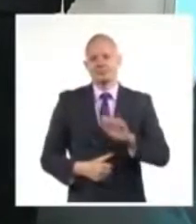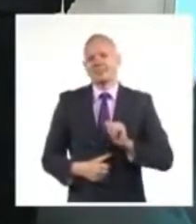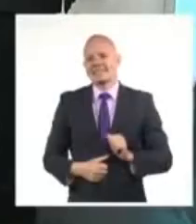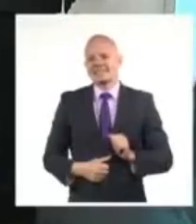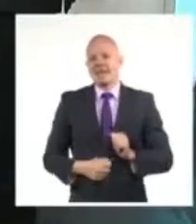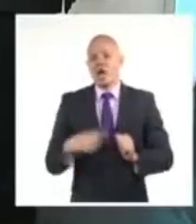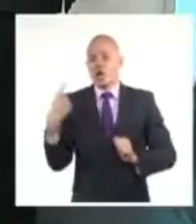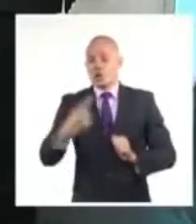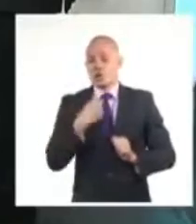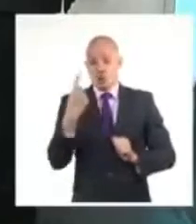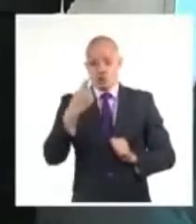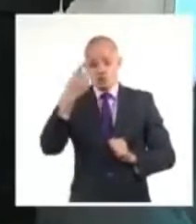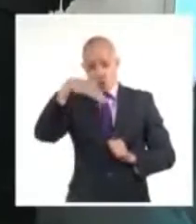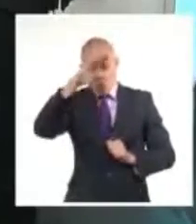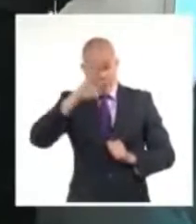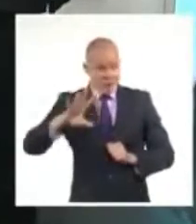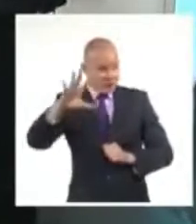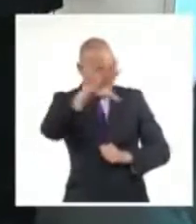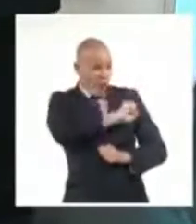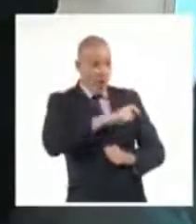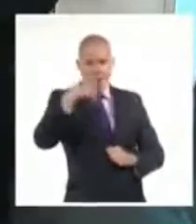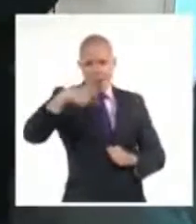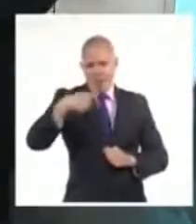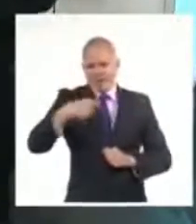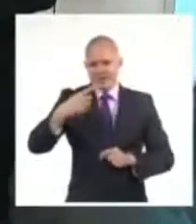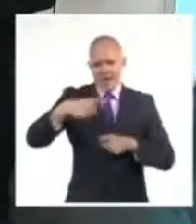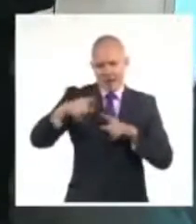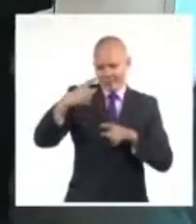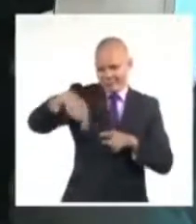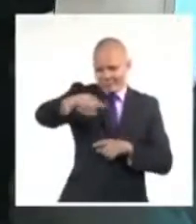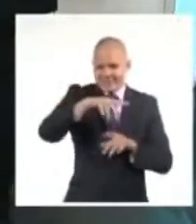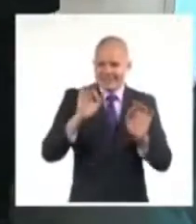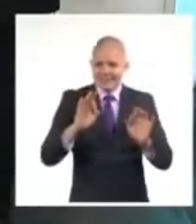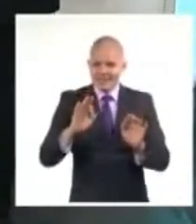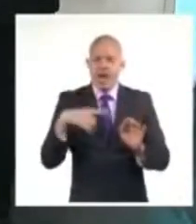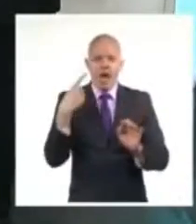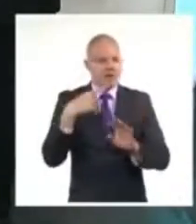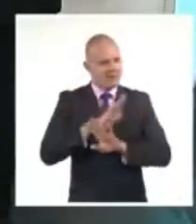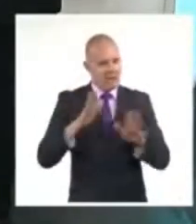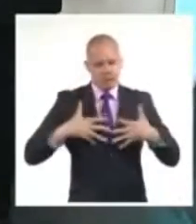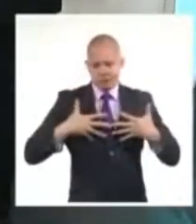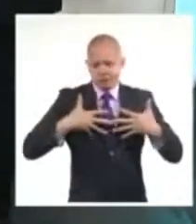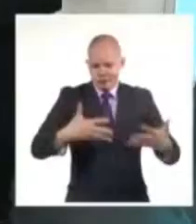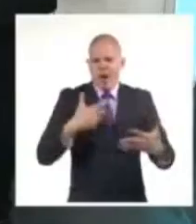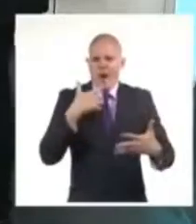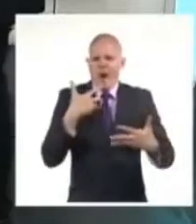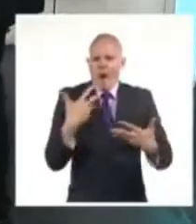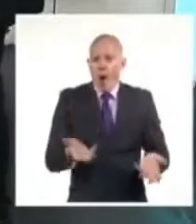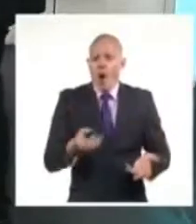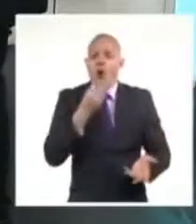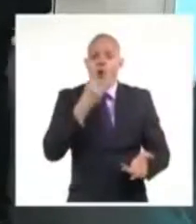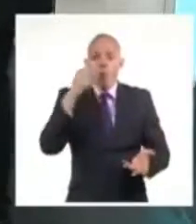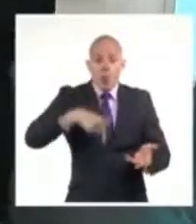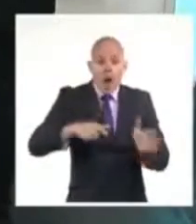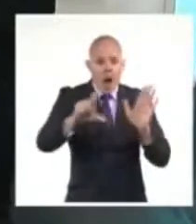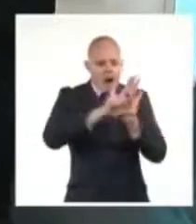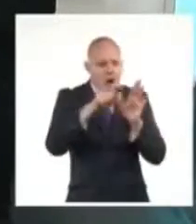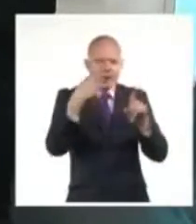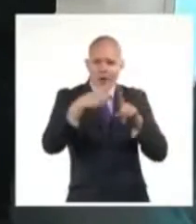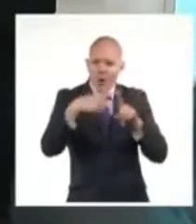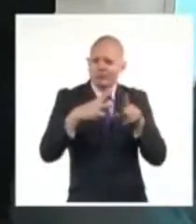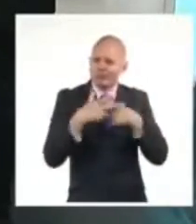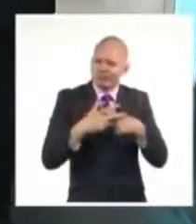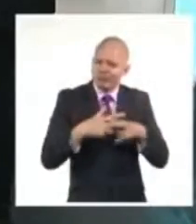estamos hoy identificados con las transformaciones legislativas que sirvan de ejemplo al mundo, pero desde la